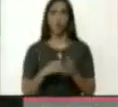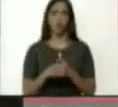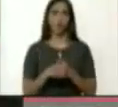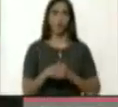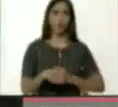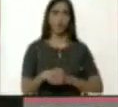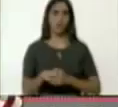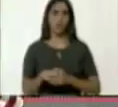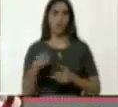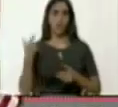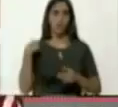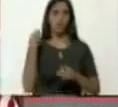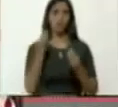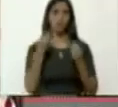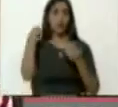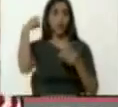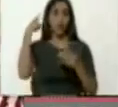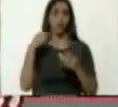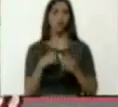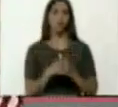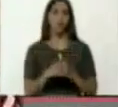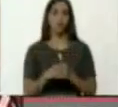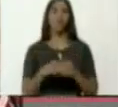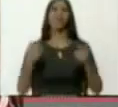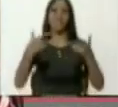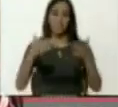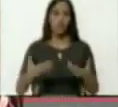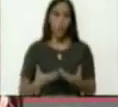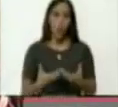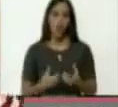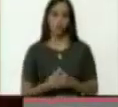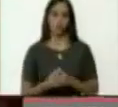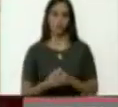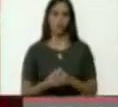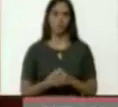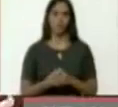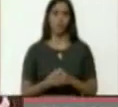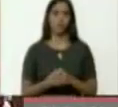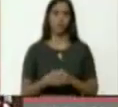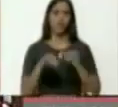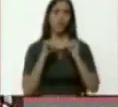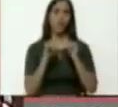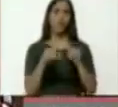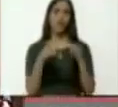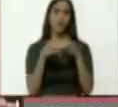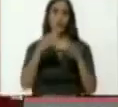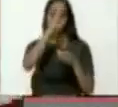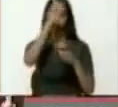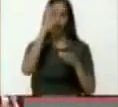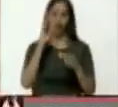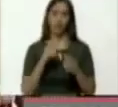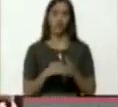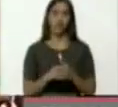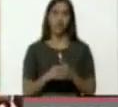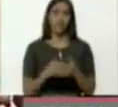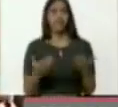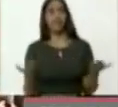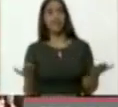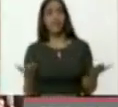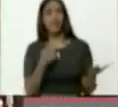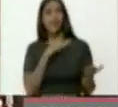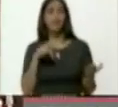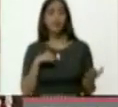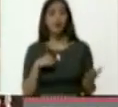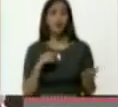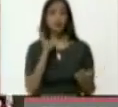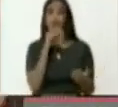cantidad de locos. Traten de lanzárselo, échenle bola. ¿Ah? Lo mismo con el compañero Diosdado Cabello. ¿Y es que acaso para nosotros no es